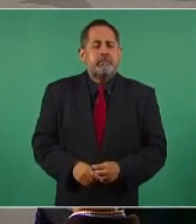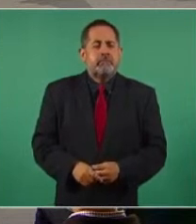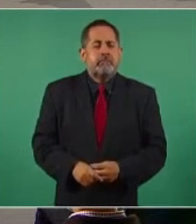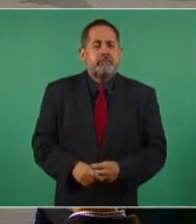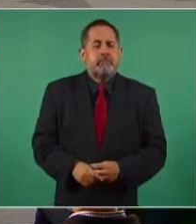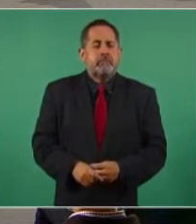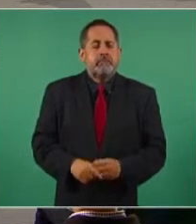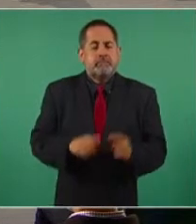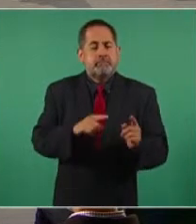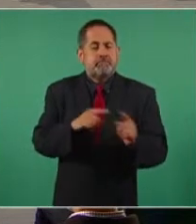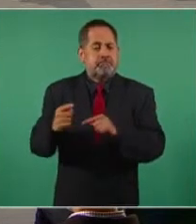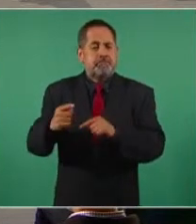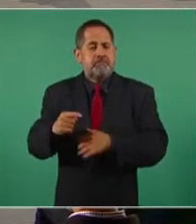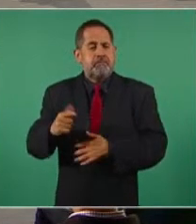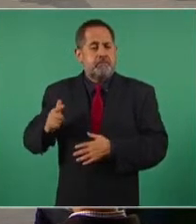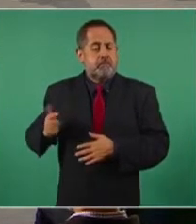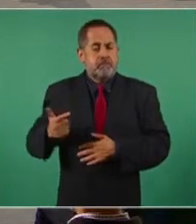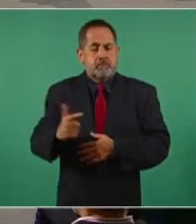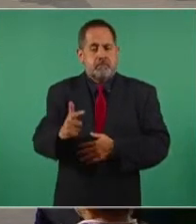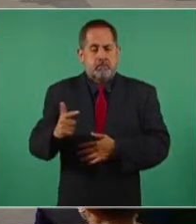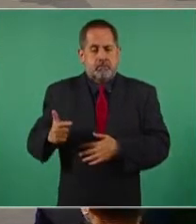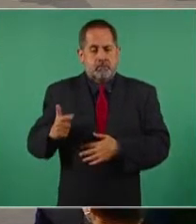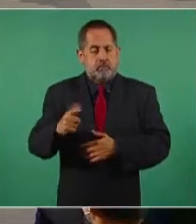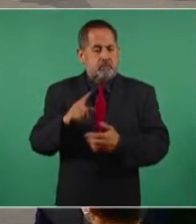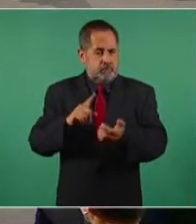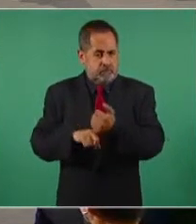guanajuato gobernador